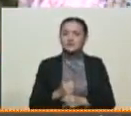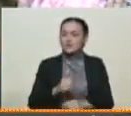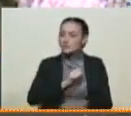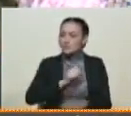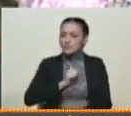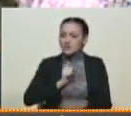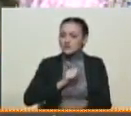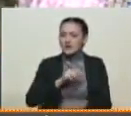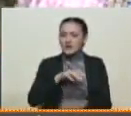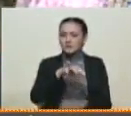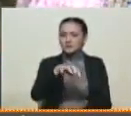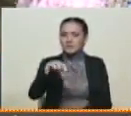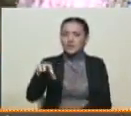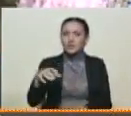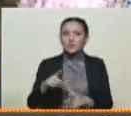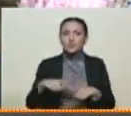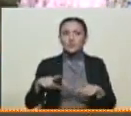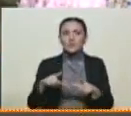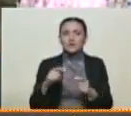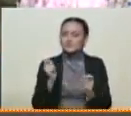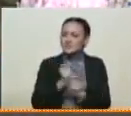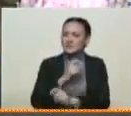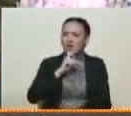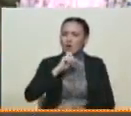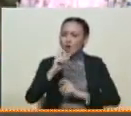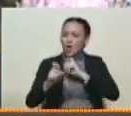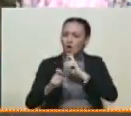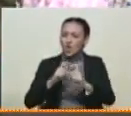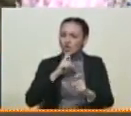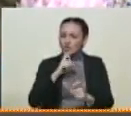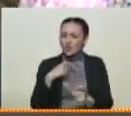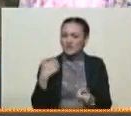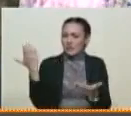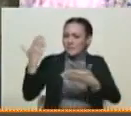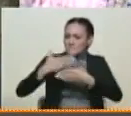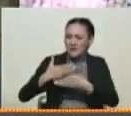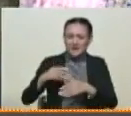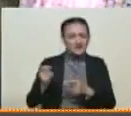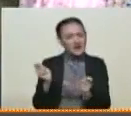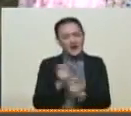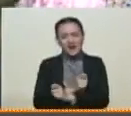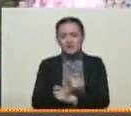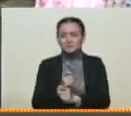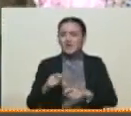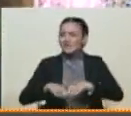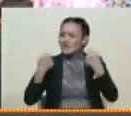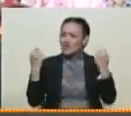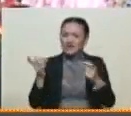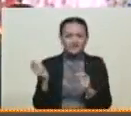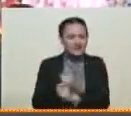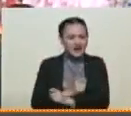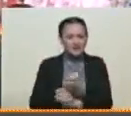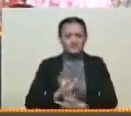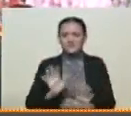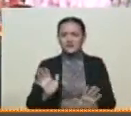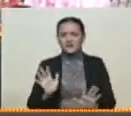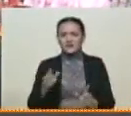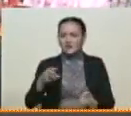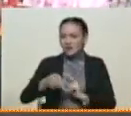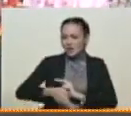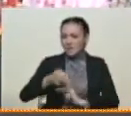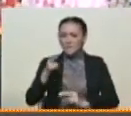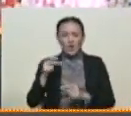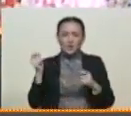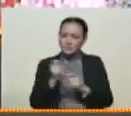Quiero cambiar el odio, quiero cambiar las barricadas, quiero cambiar la violencia, quiero cambiar el arma, quiero cambiar